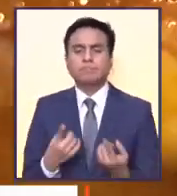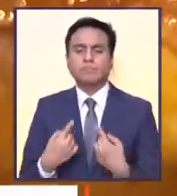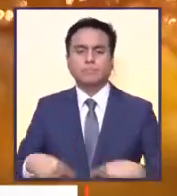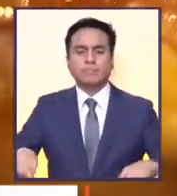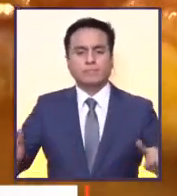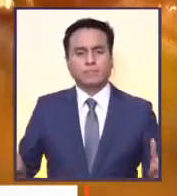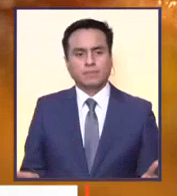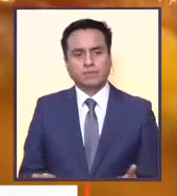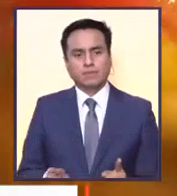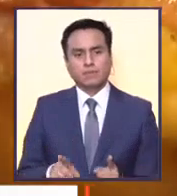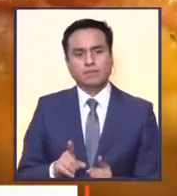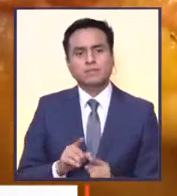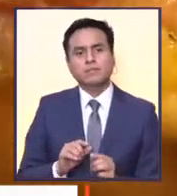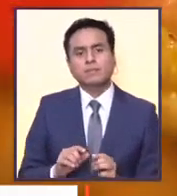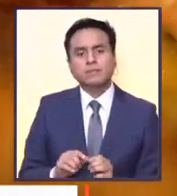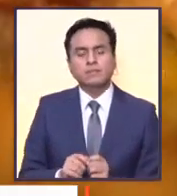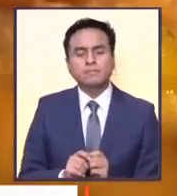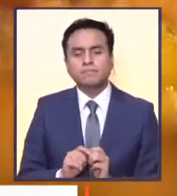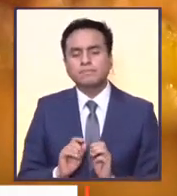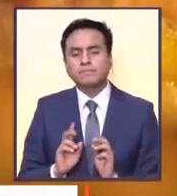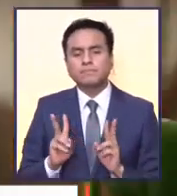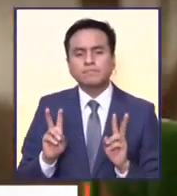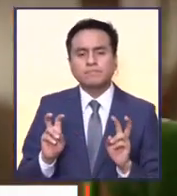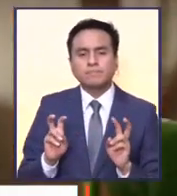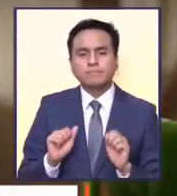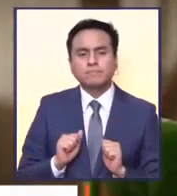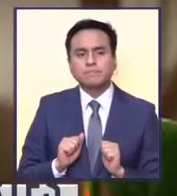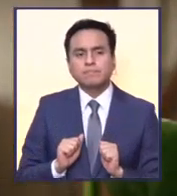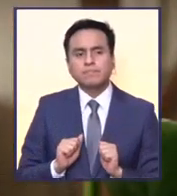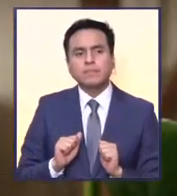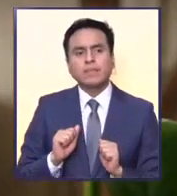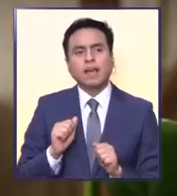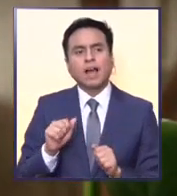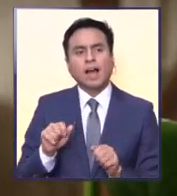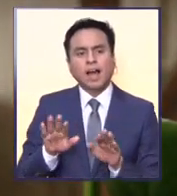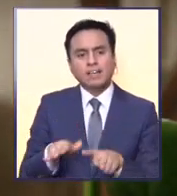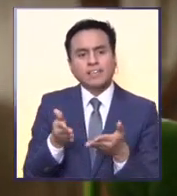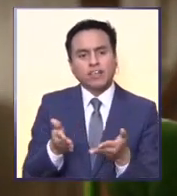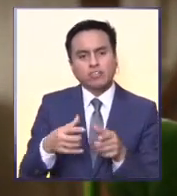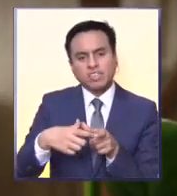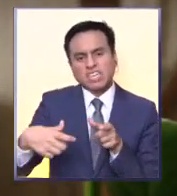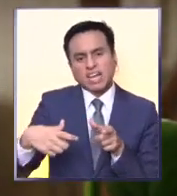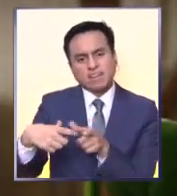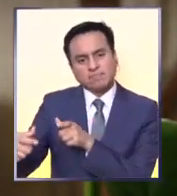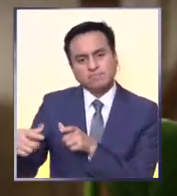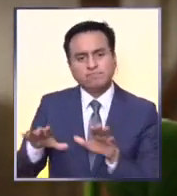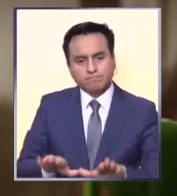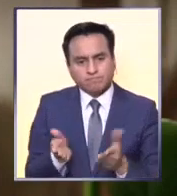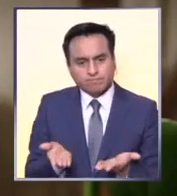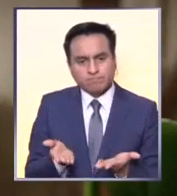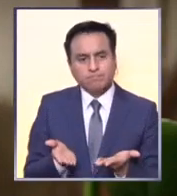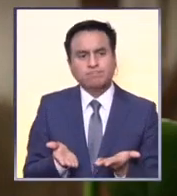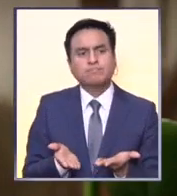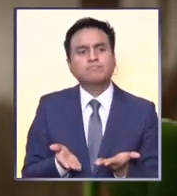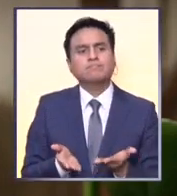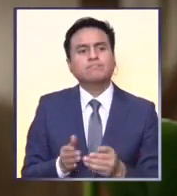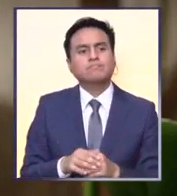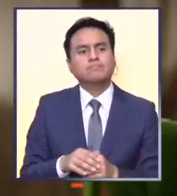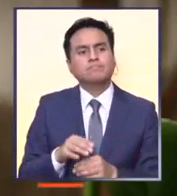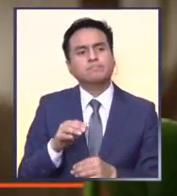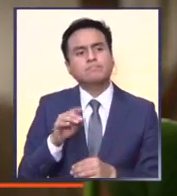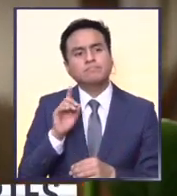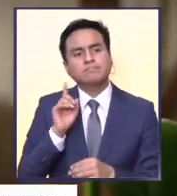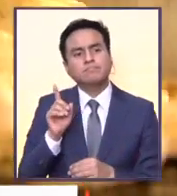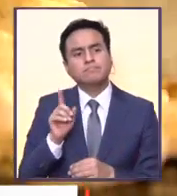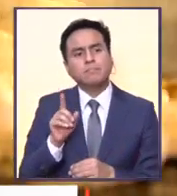Y la especialidad nuestra son los asados de tira, que es el éxito, la